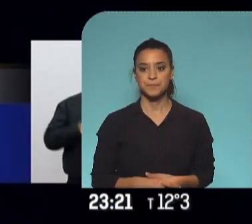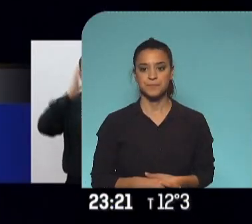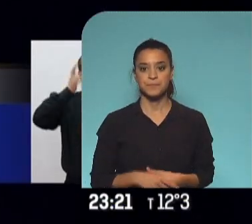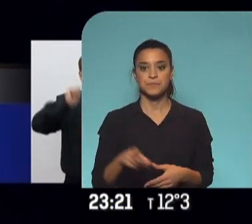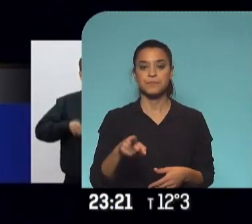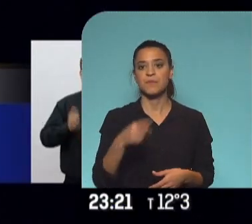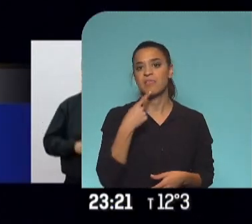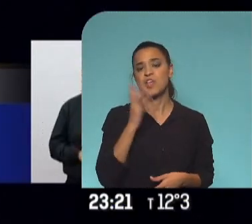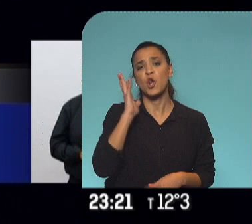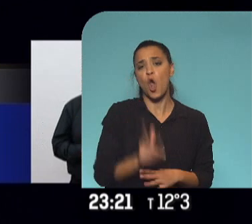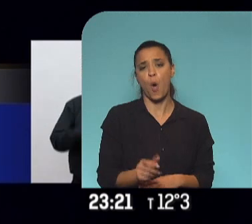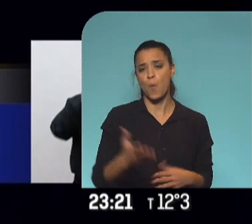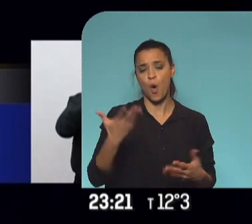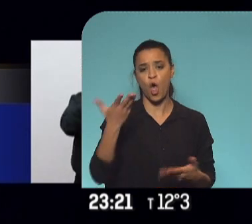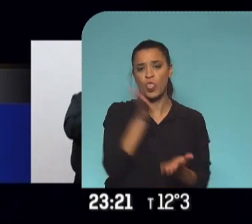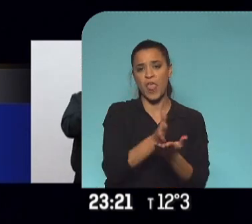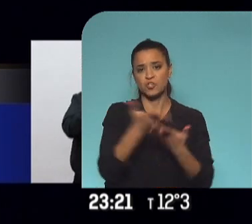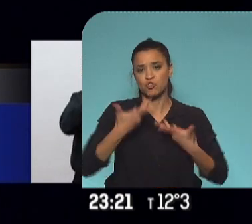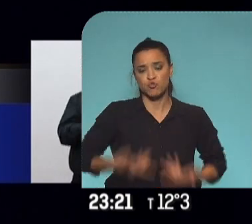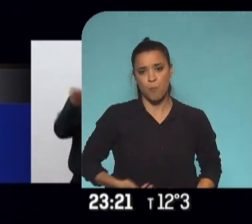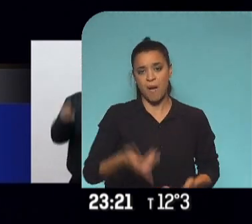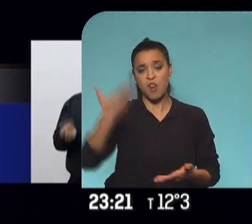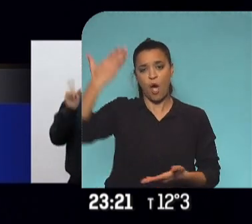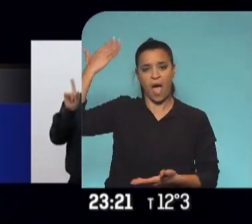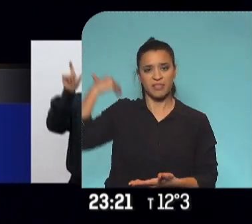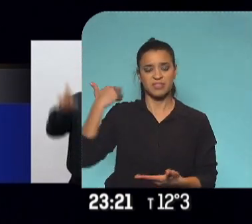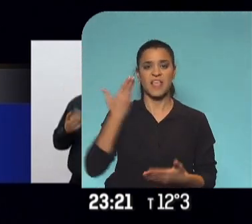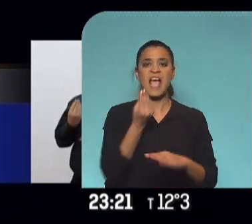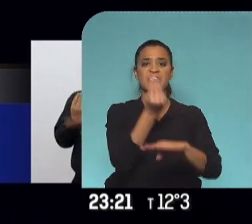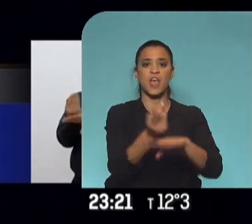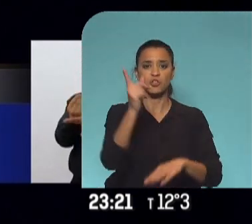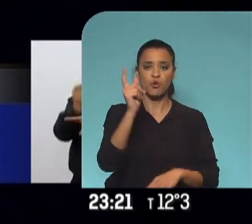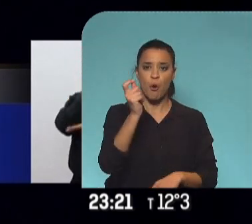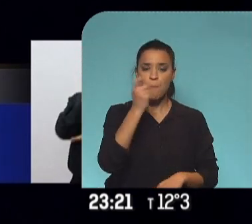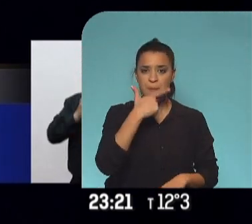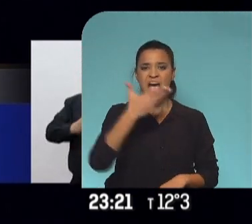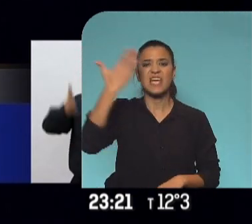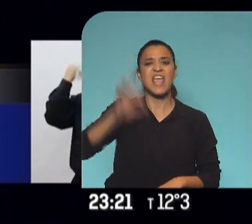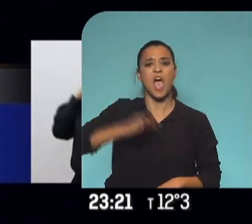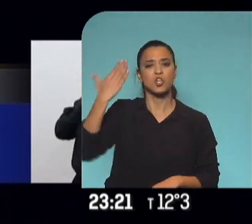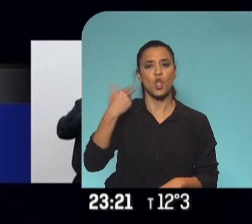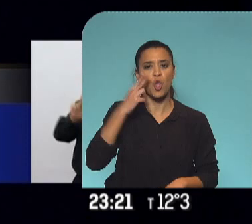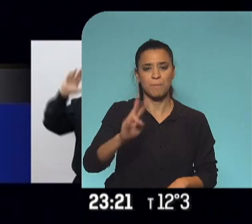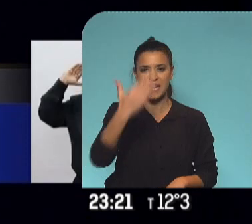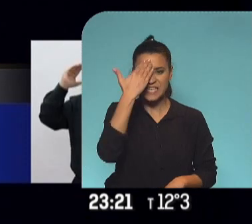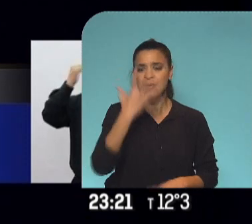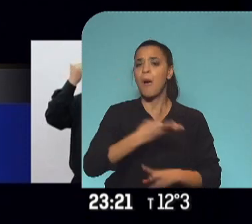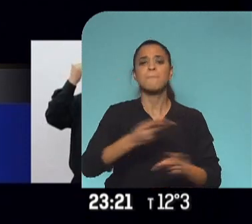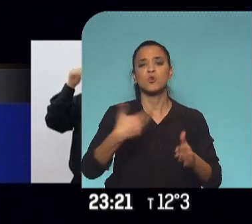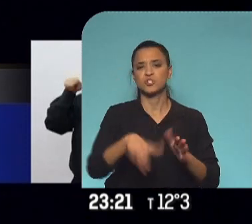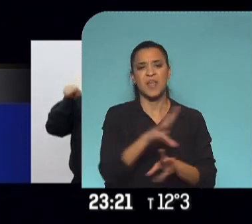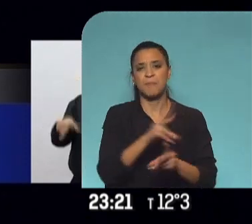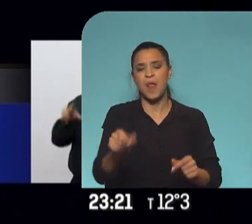En el curso de los derechos humanos, como lo nominó alguna vez el candidato Macri en el año 2015, vamos a terminar con